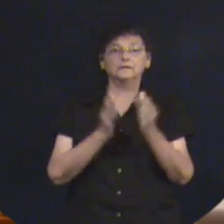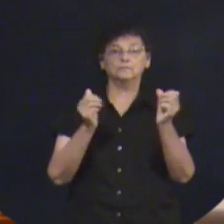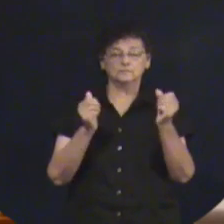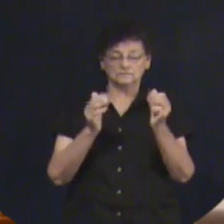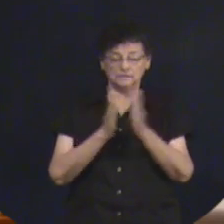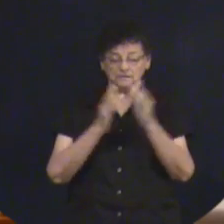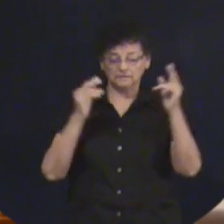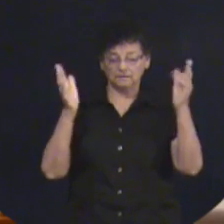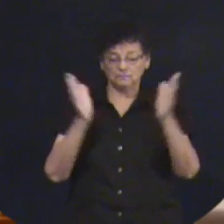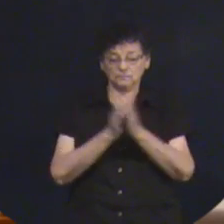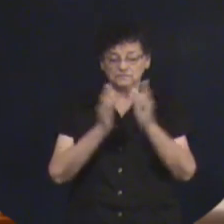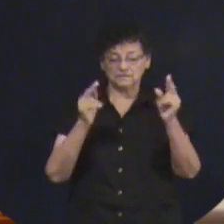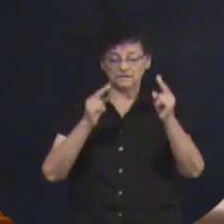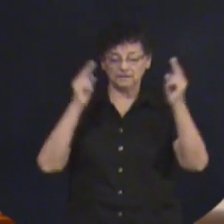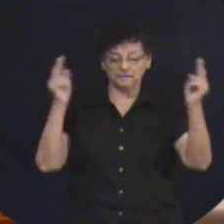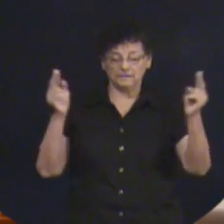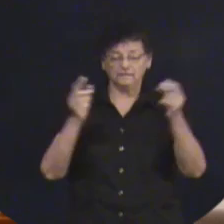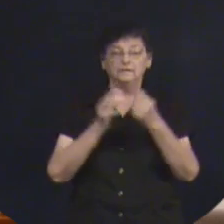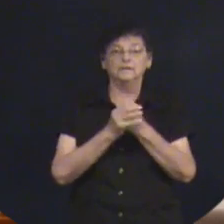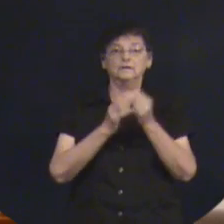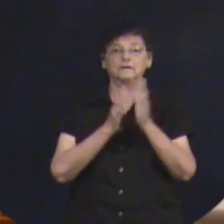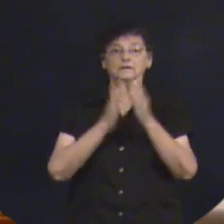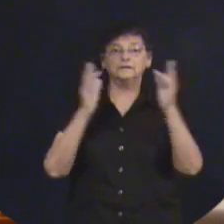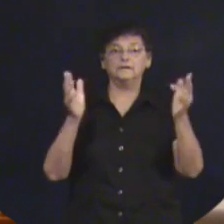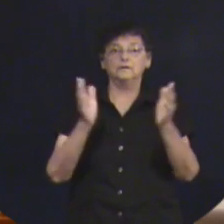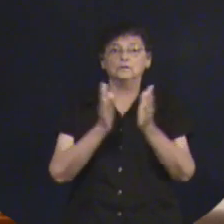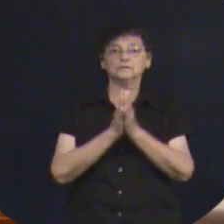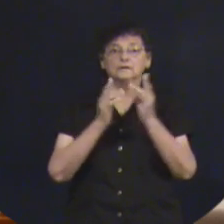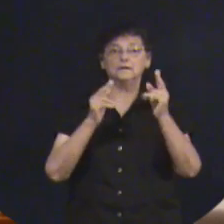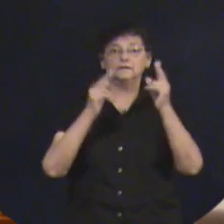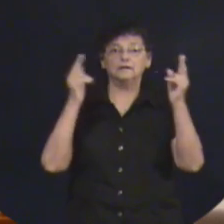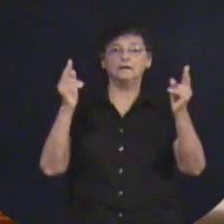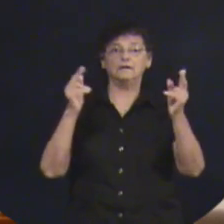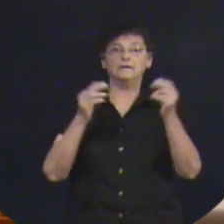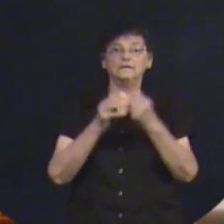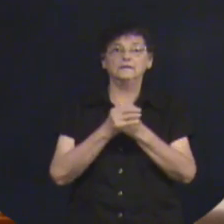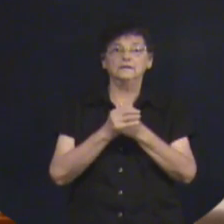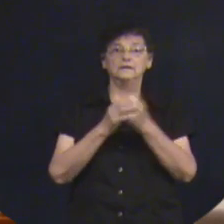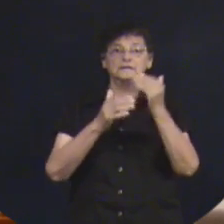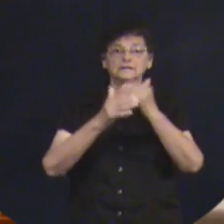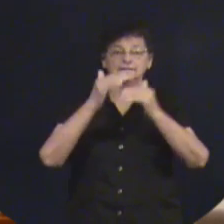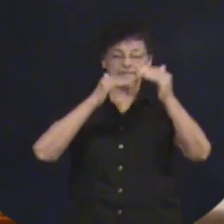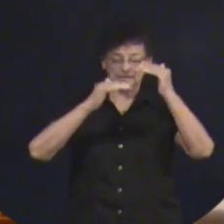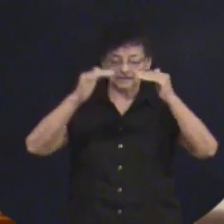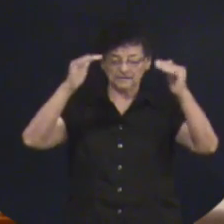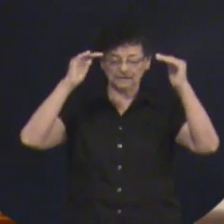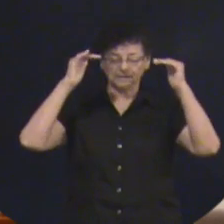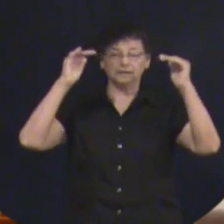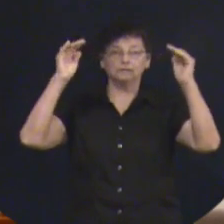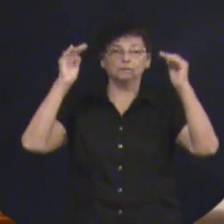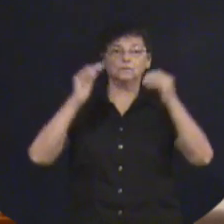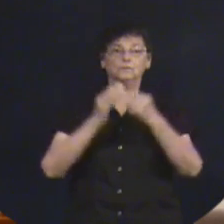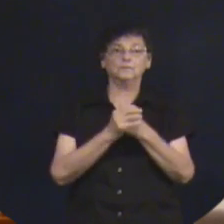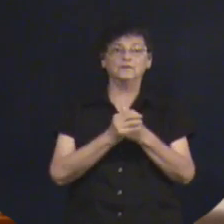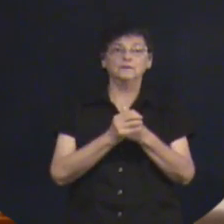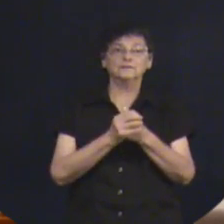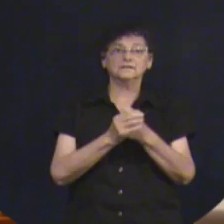Hosanna, hosanna, hosanna, hosanna, hosanna en el